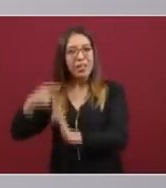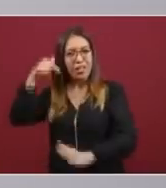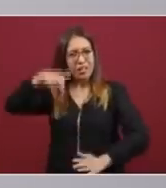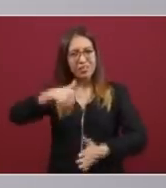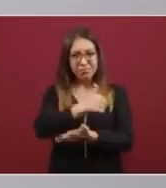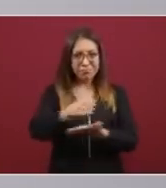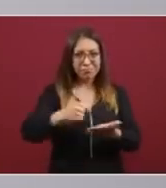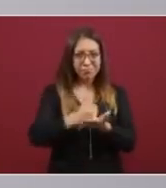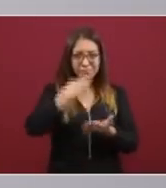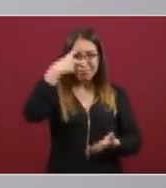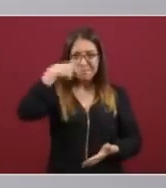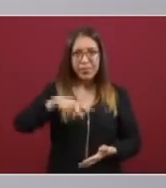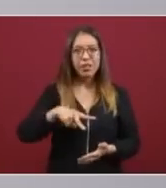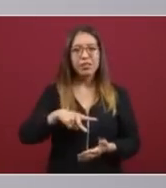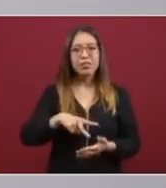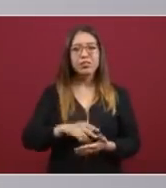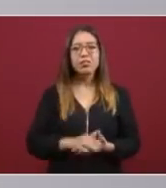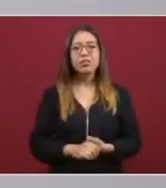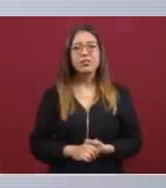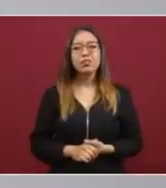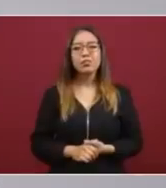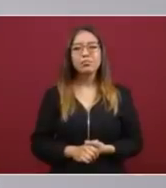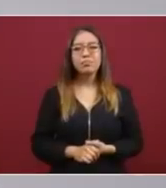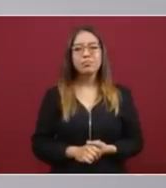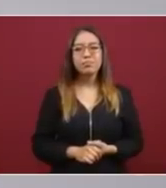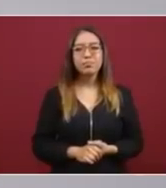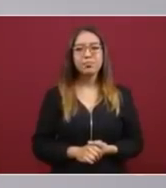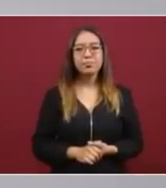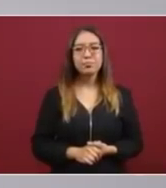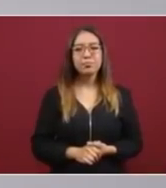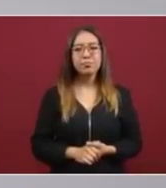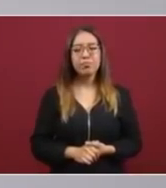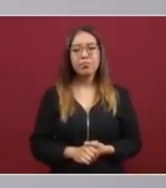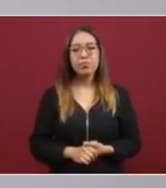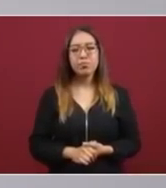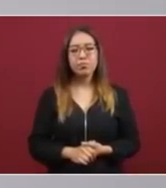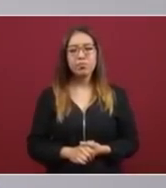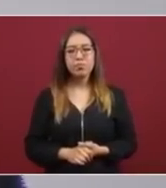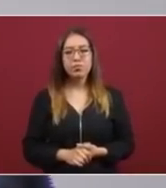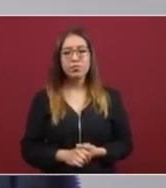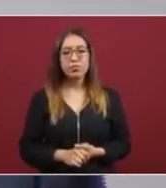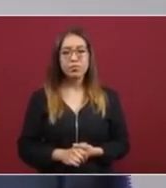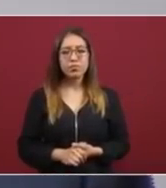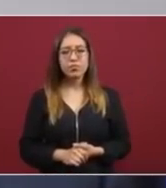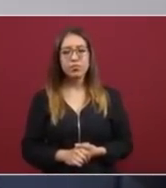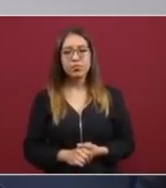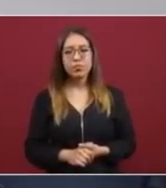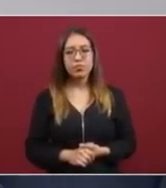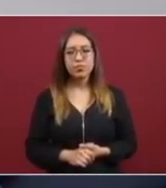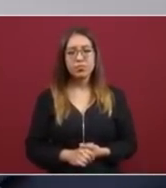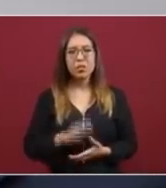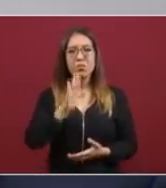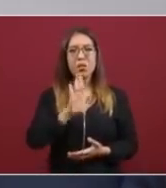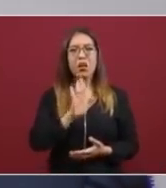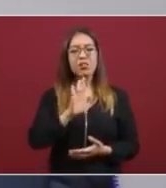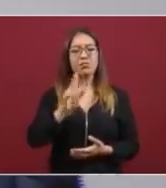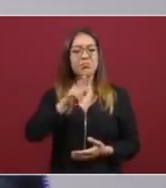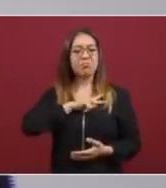México, en donde parece que cada quien se dedica a lo suyo,